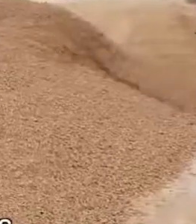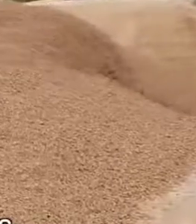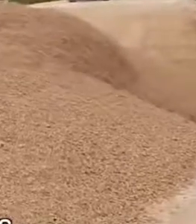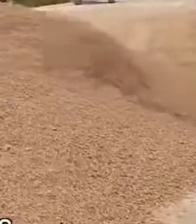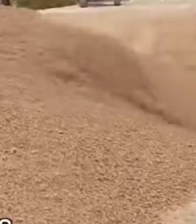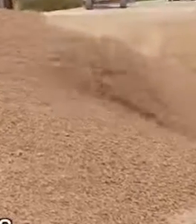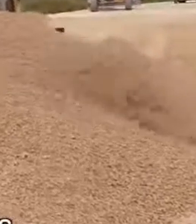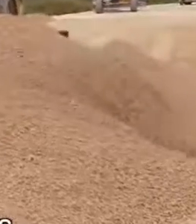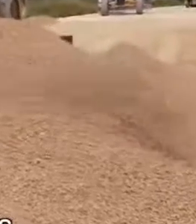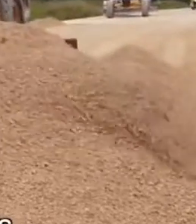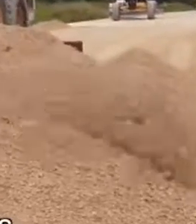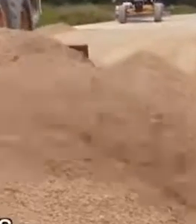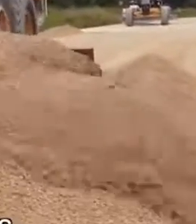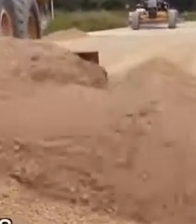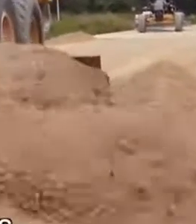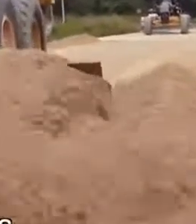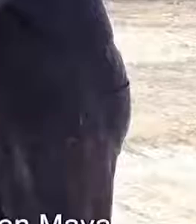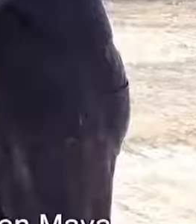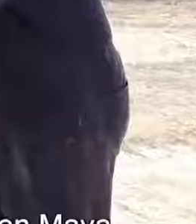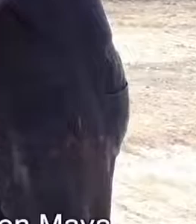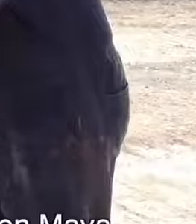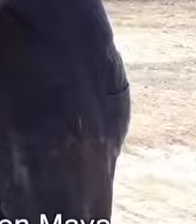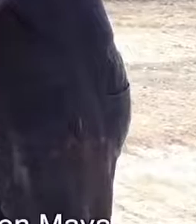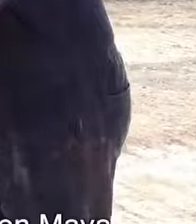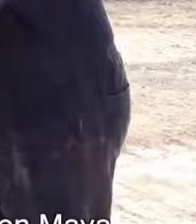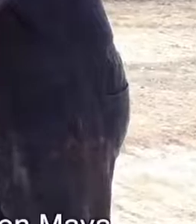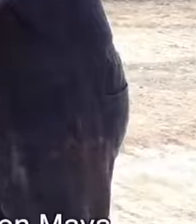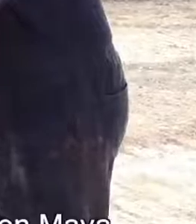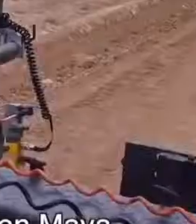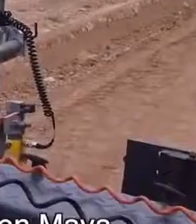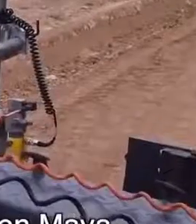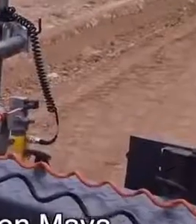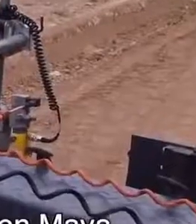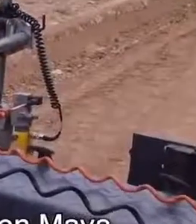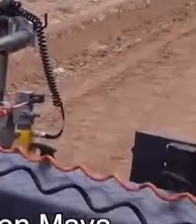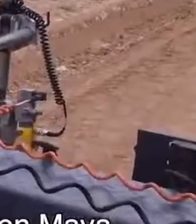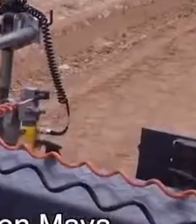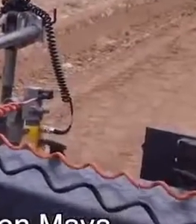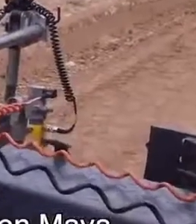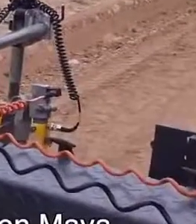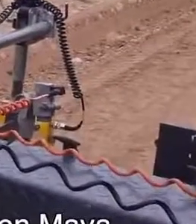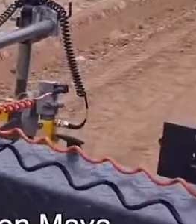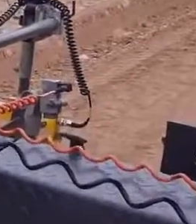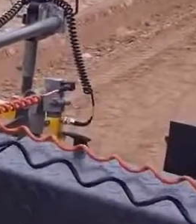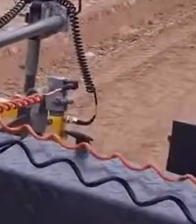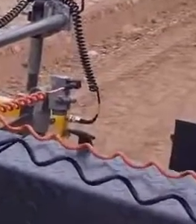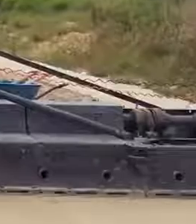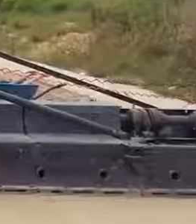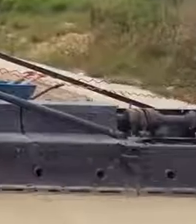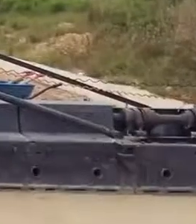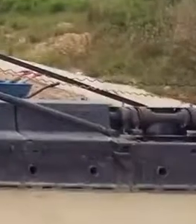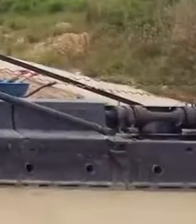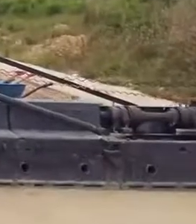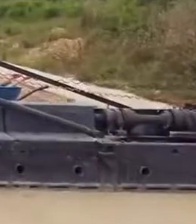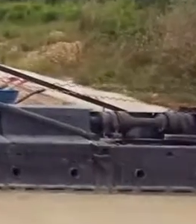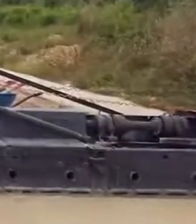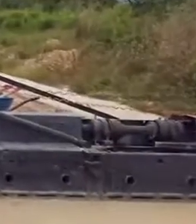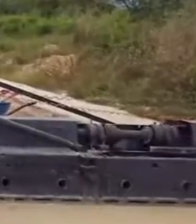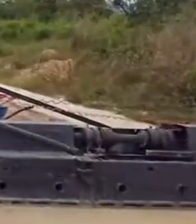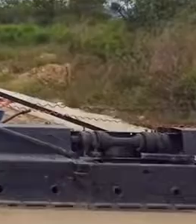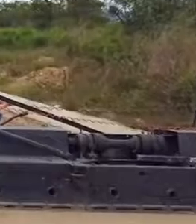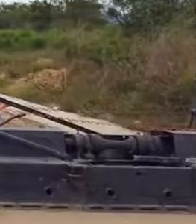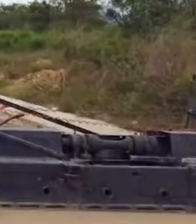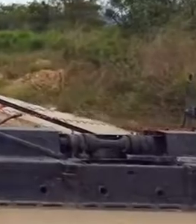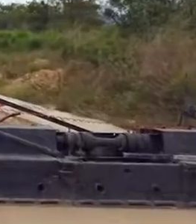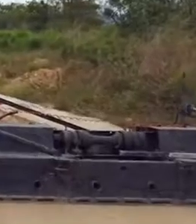Ya son 109.000 los empleos generados en el sureste de México por el proyecto del Tren Maya. El Tren